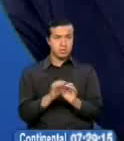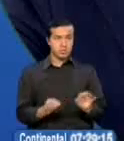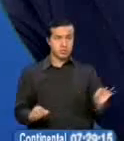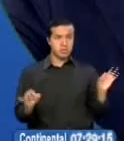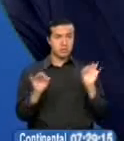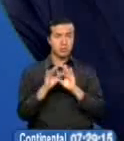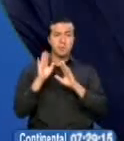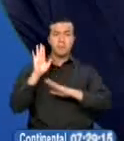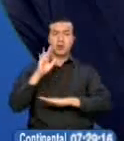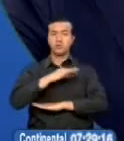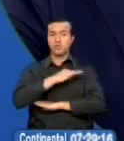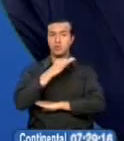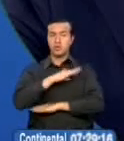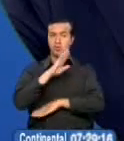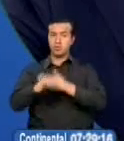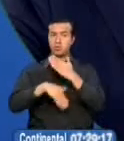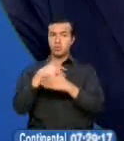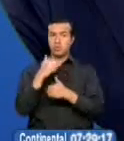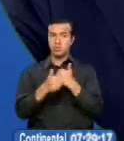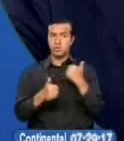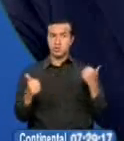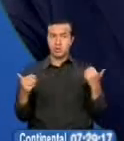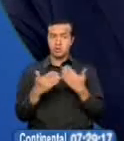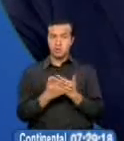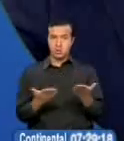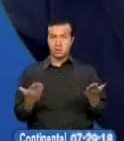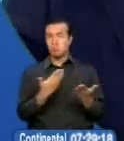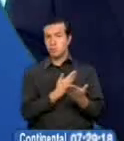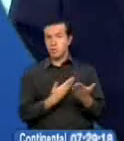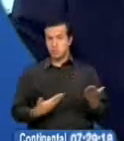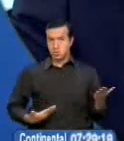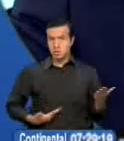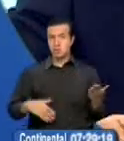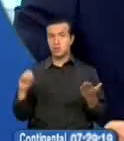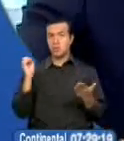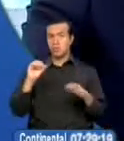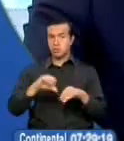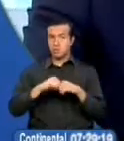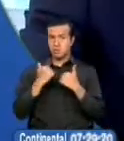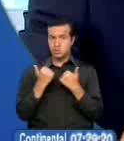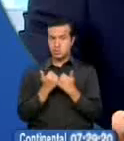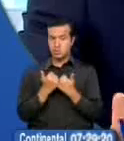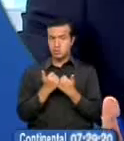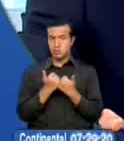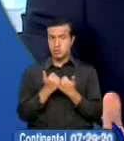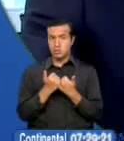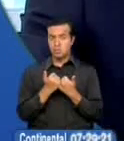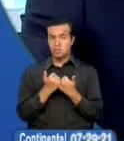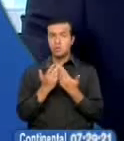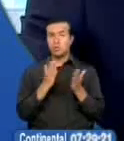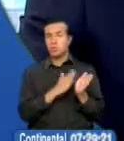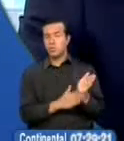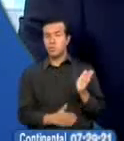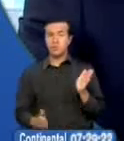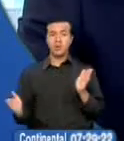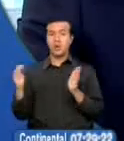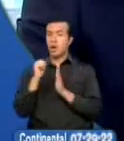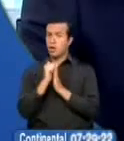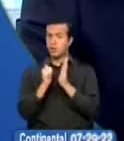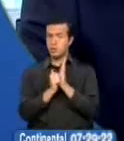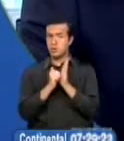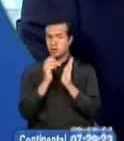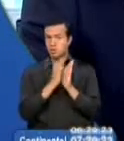un pacto ético entre todos los candidatos, sean a la presidencia o sea a la asamblea, para establecer una agenda, una lista